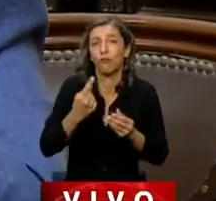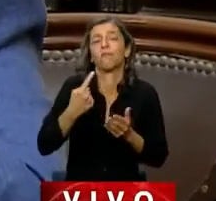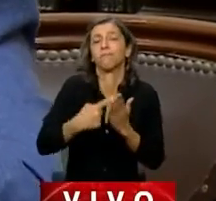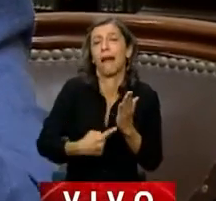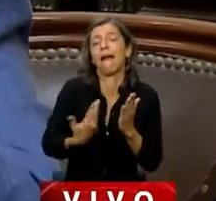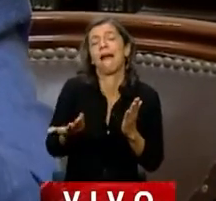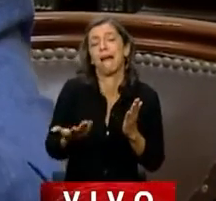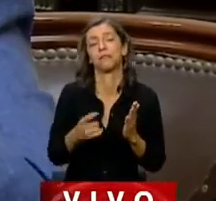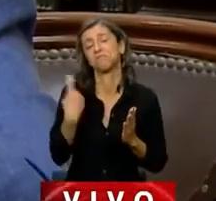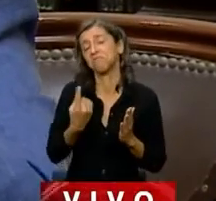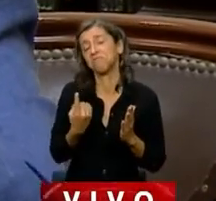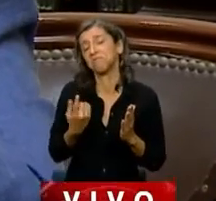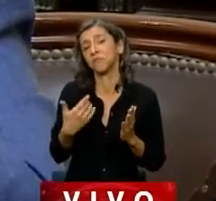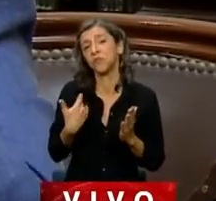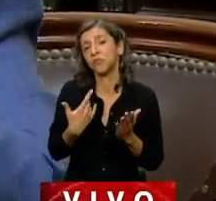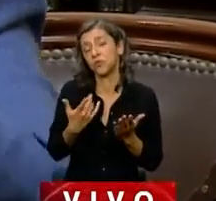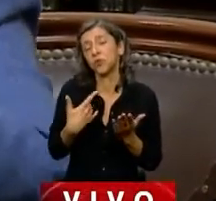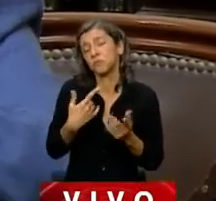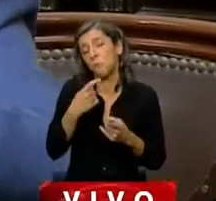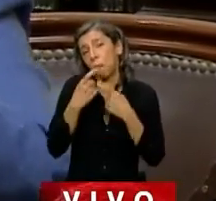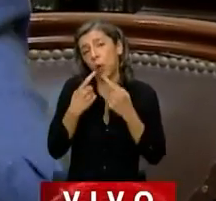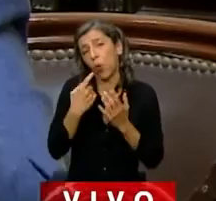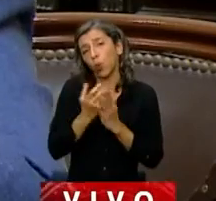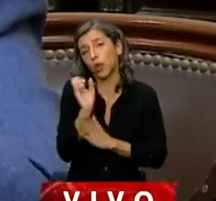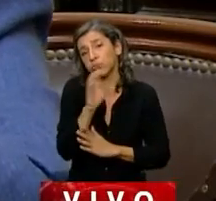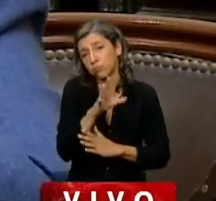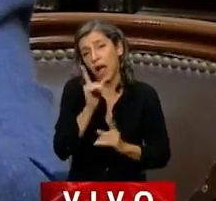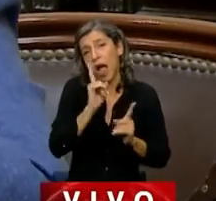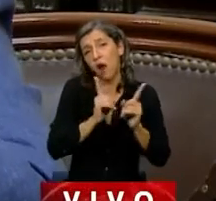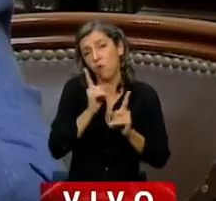algunas preguntas, tuvimos algunas respuestas, por supuesto que las podríamos,